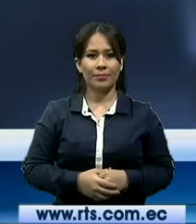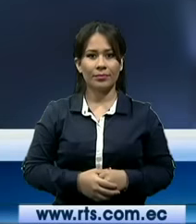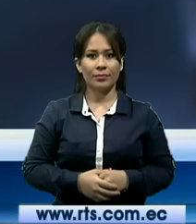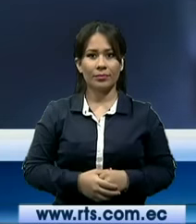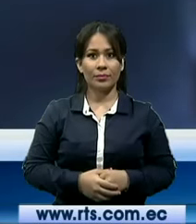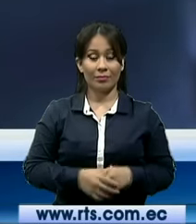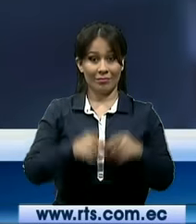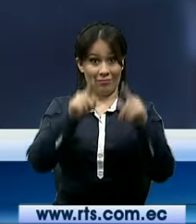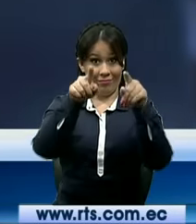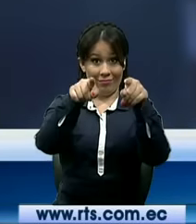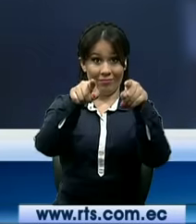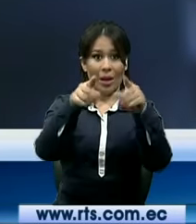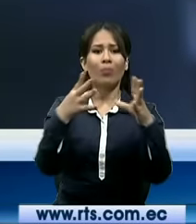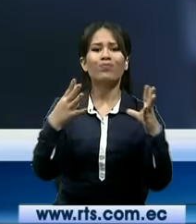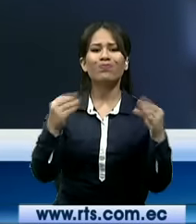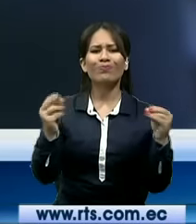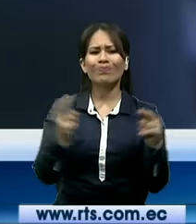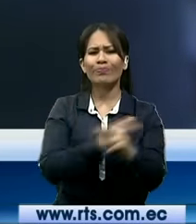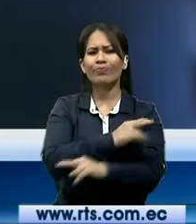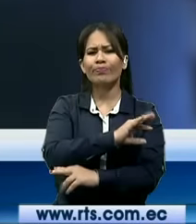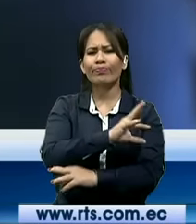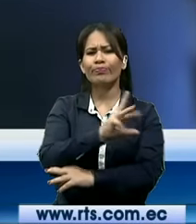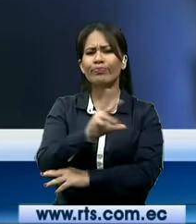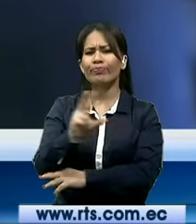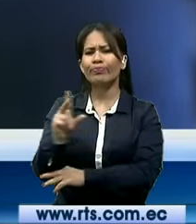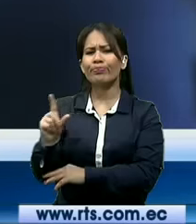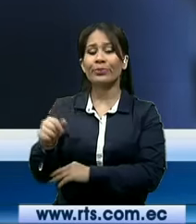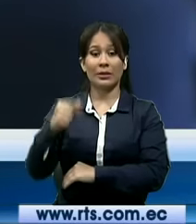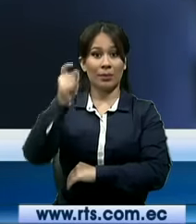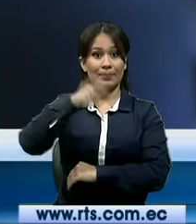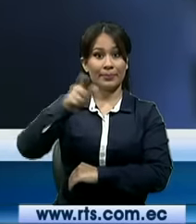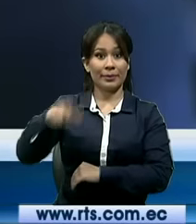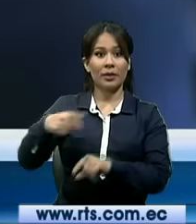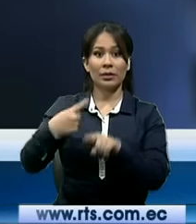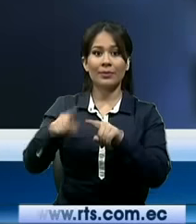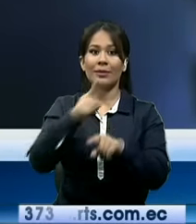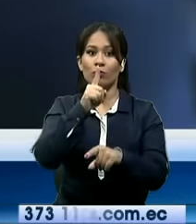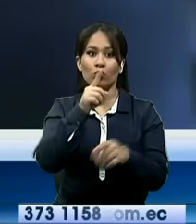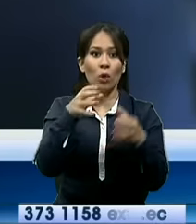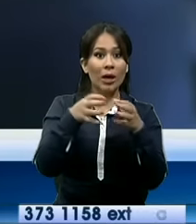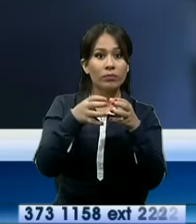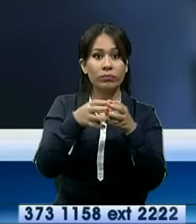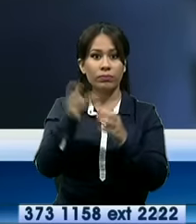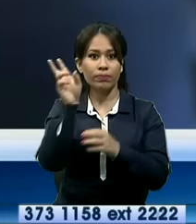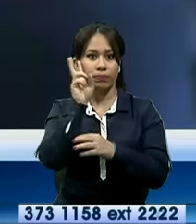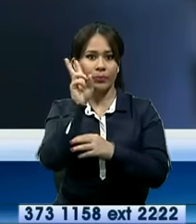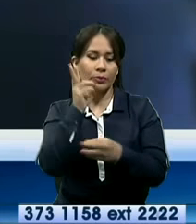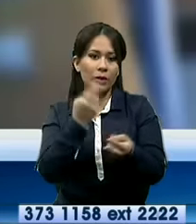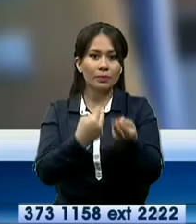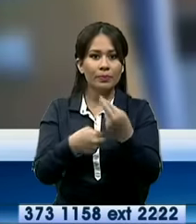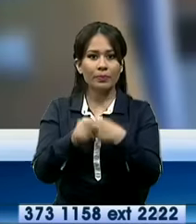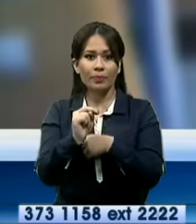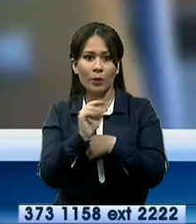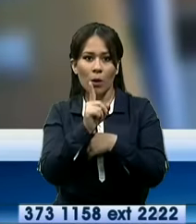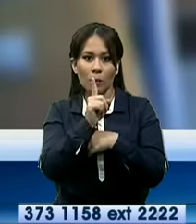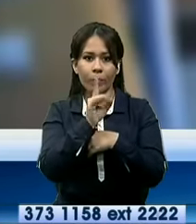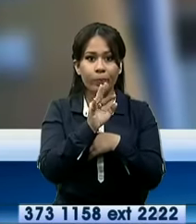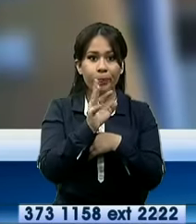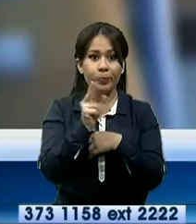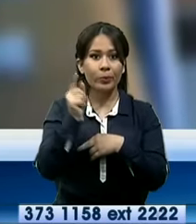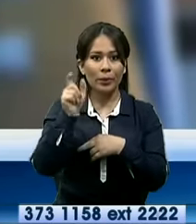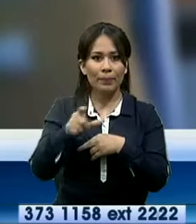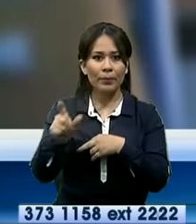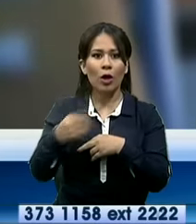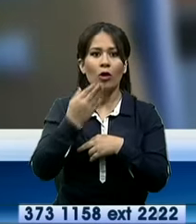Este sería uno de los tantos asaltos perpetrados por varios sujetos, integrantes de una organización delictiva dedicada al robo de personas bajo